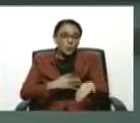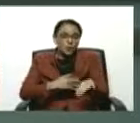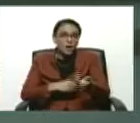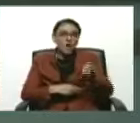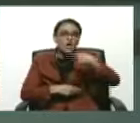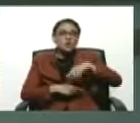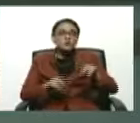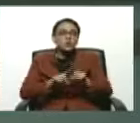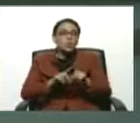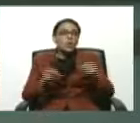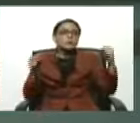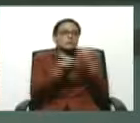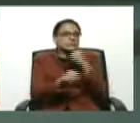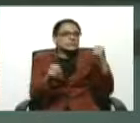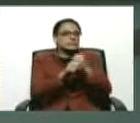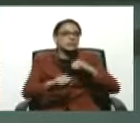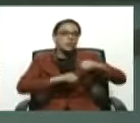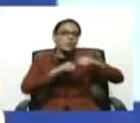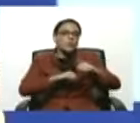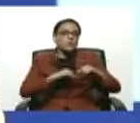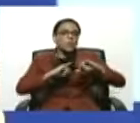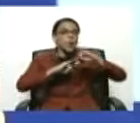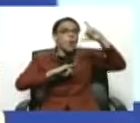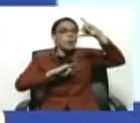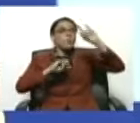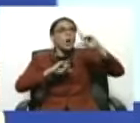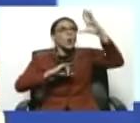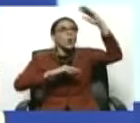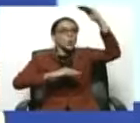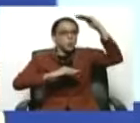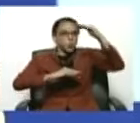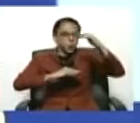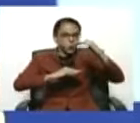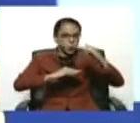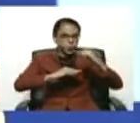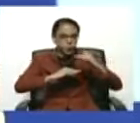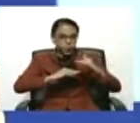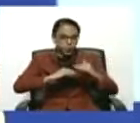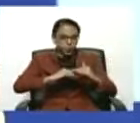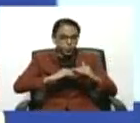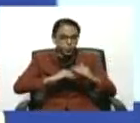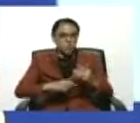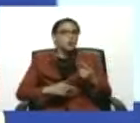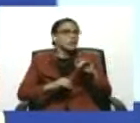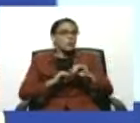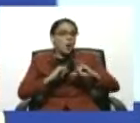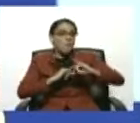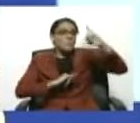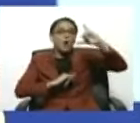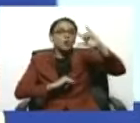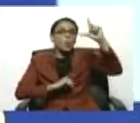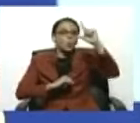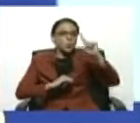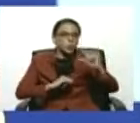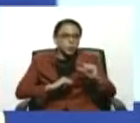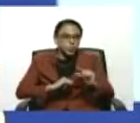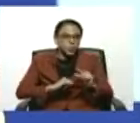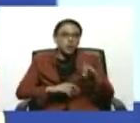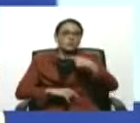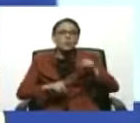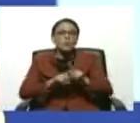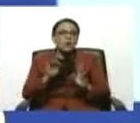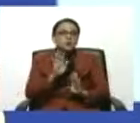cero Y entonces bajó muchísimo y el crecimiento aumentó más del